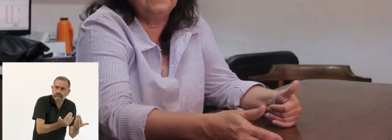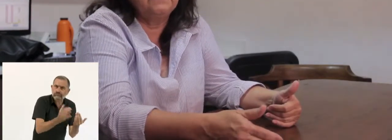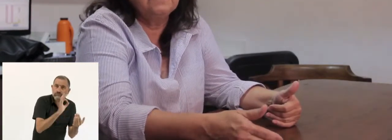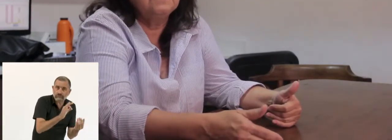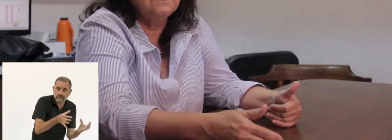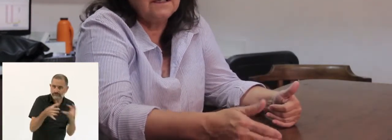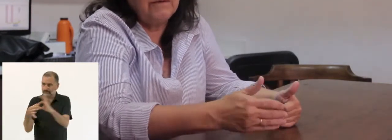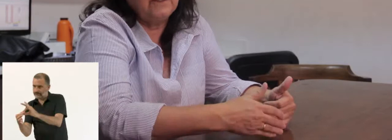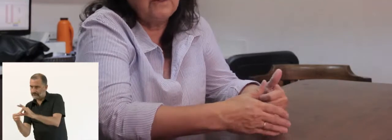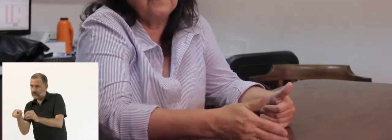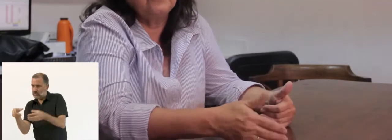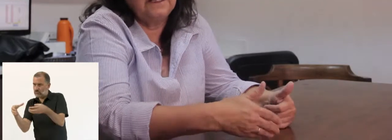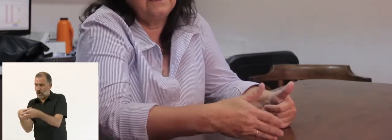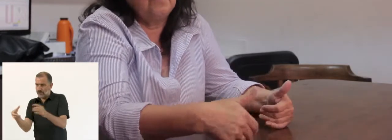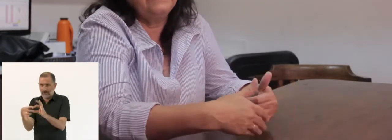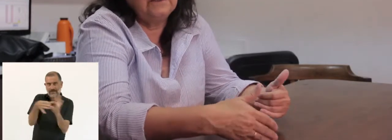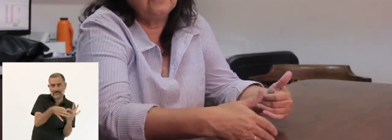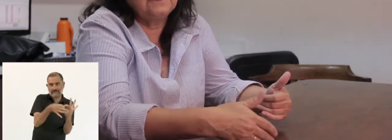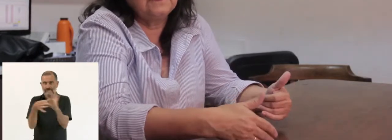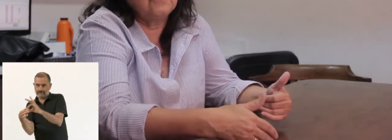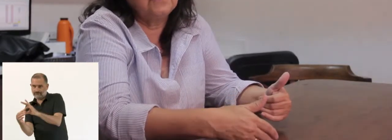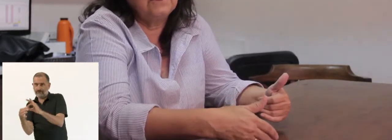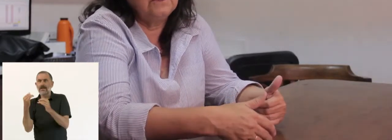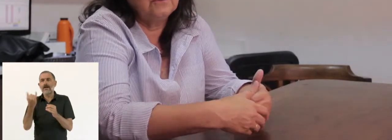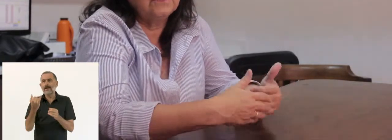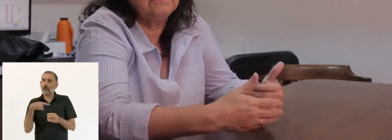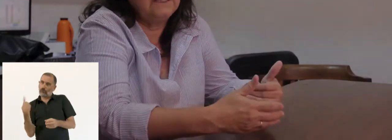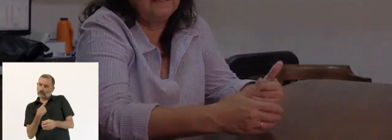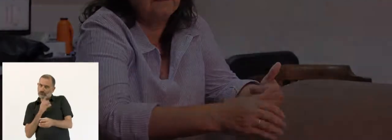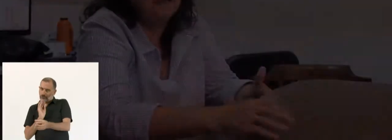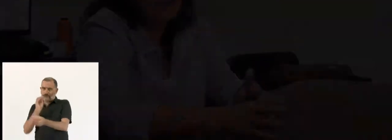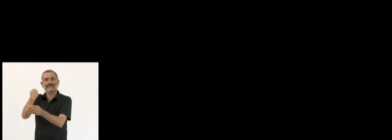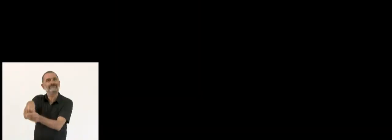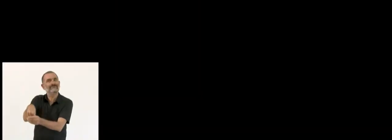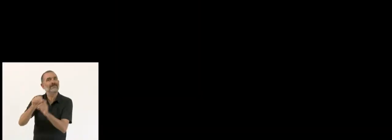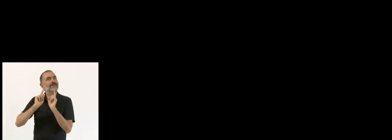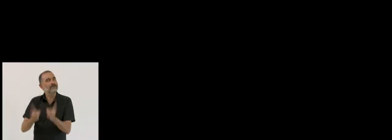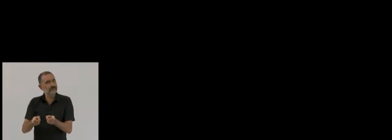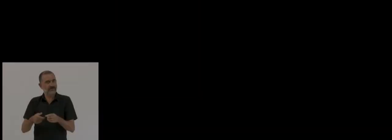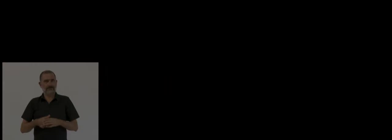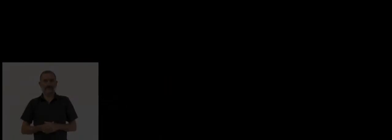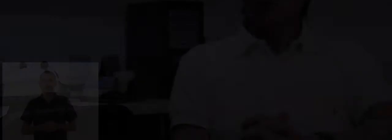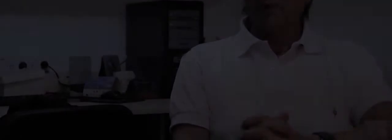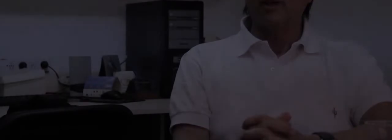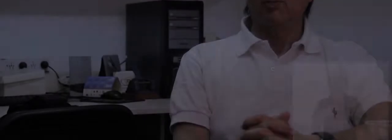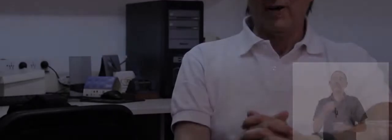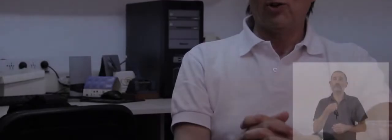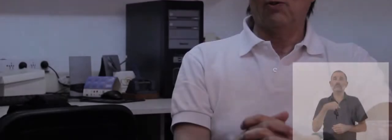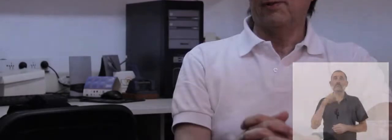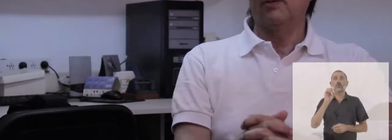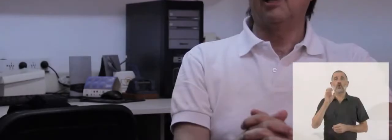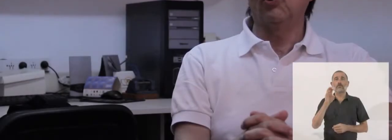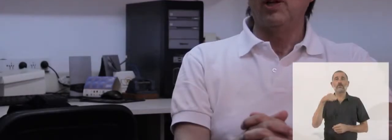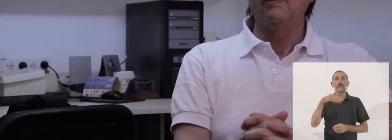las comunidades, debe incluir a la sociedad en la cual esto se desarrolla, ¿no? Esto se lleva adelante. Mi nombre es